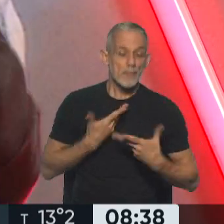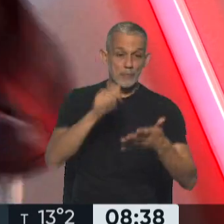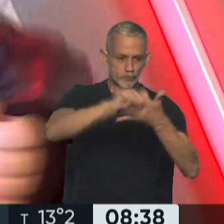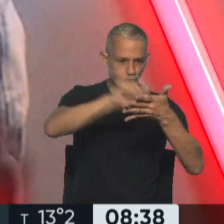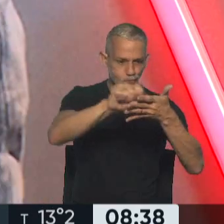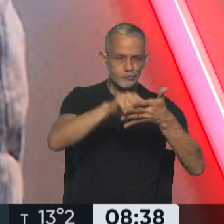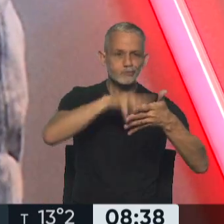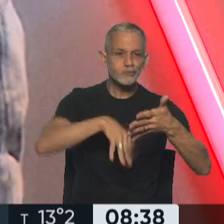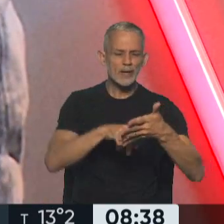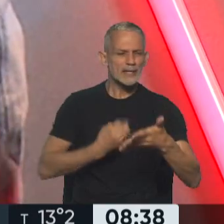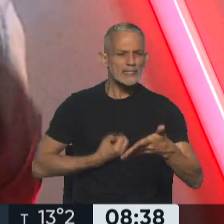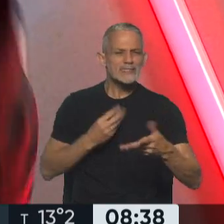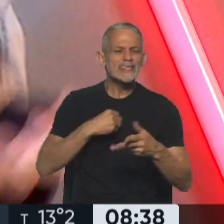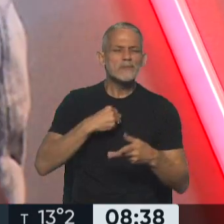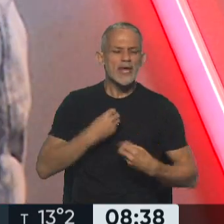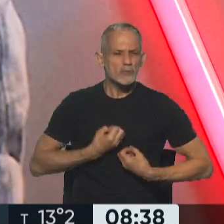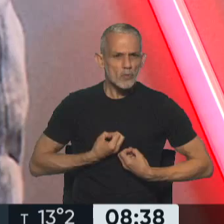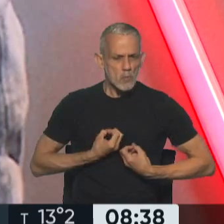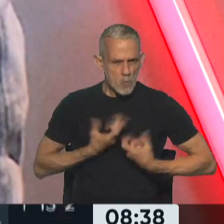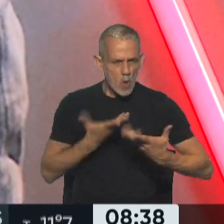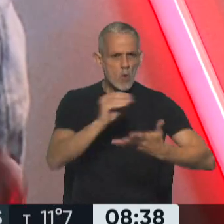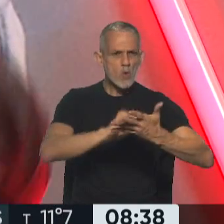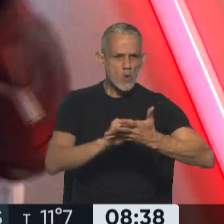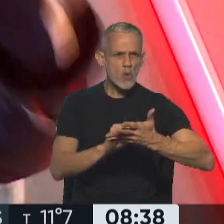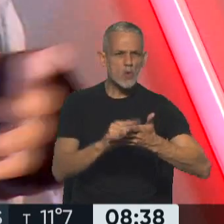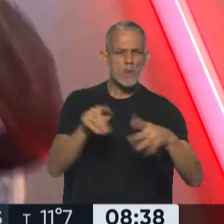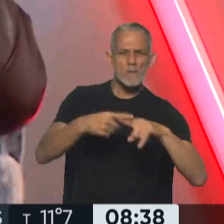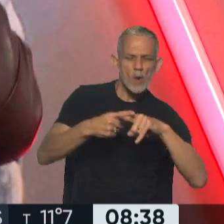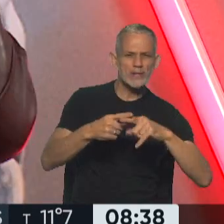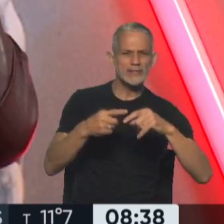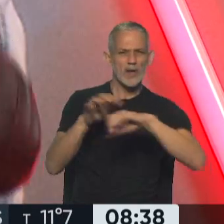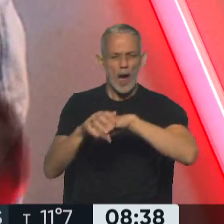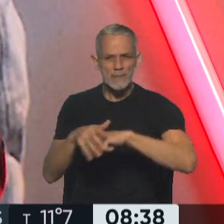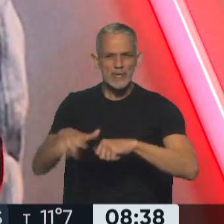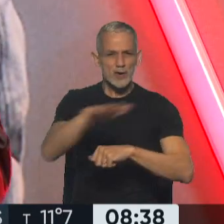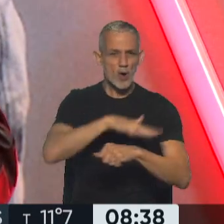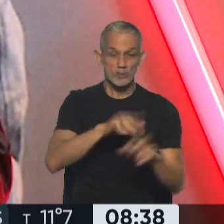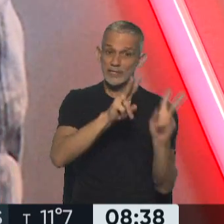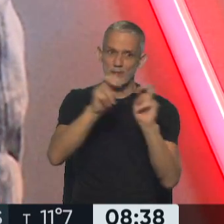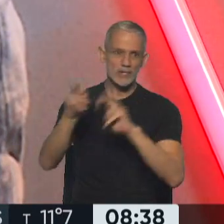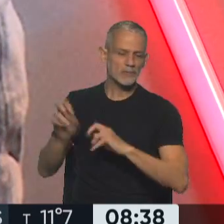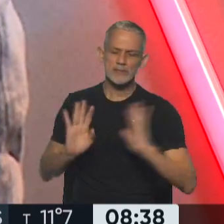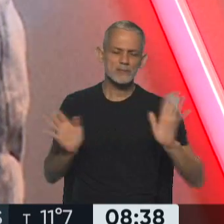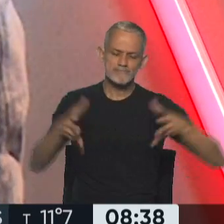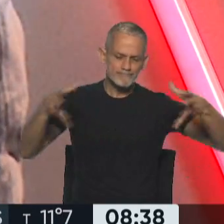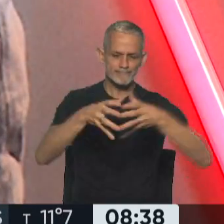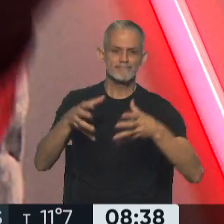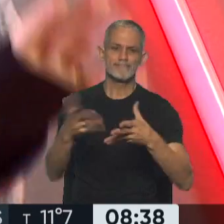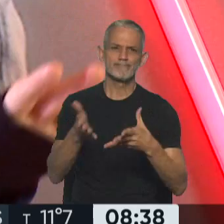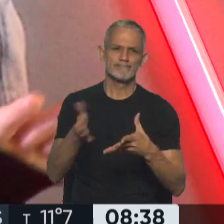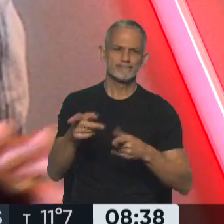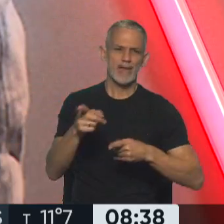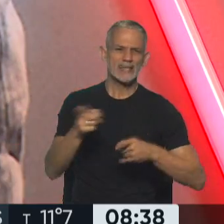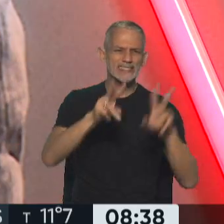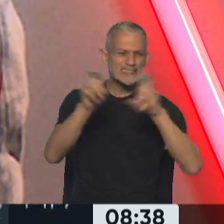también como sus sentimientos, el ambiente político, sus amigos. Es importante encontrar ese tipo